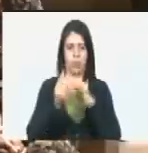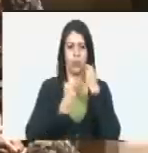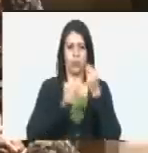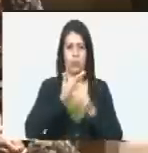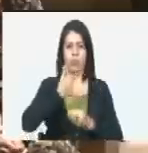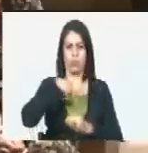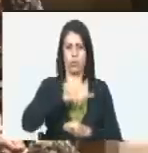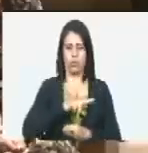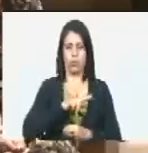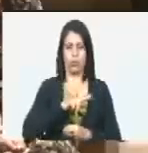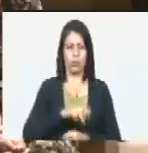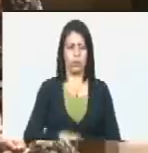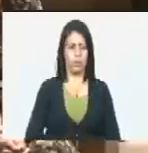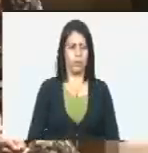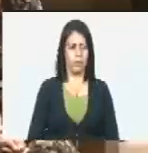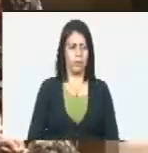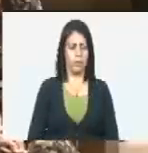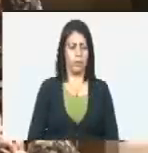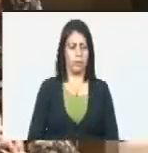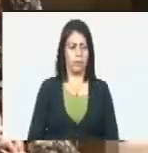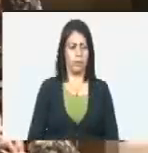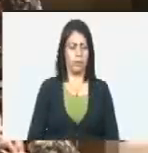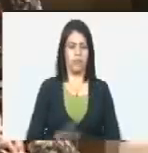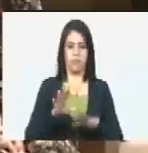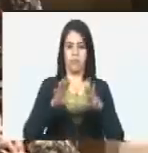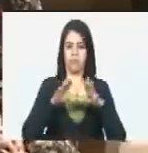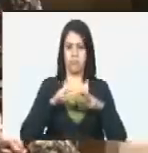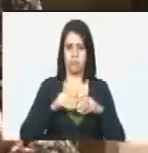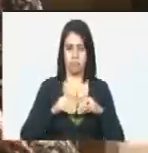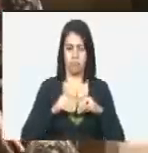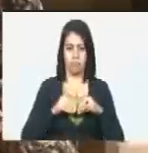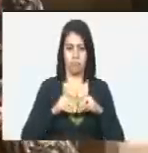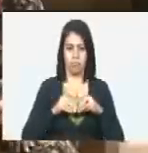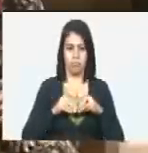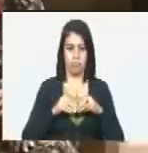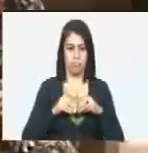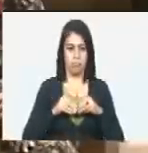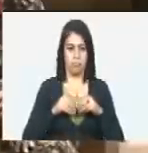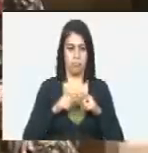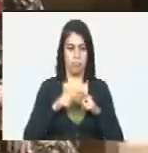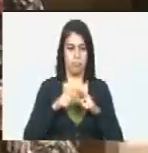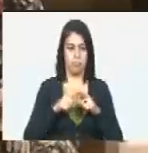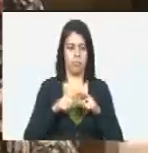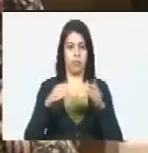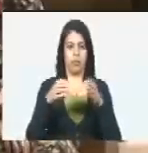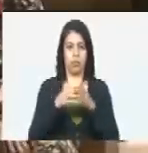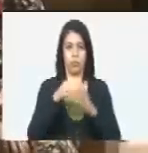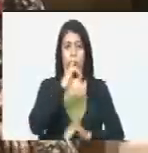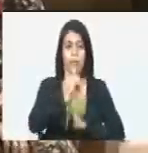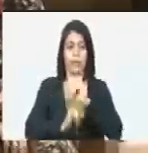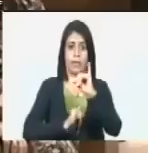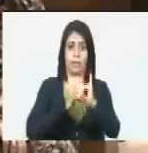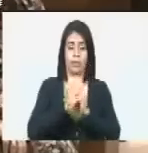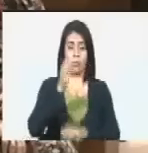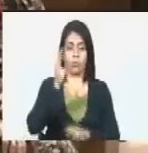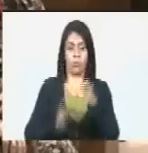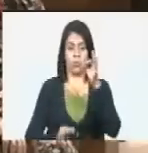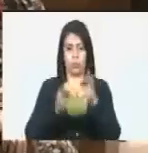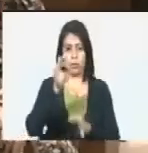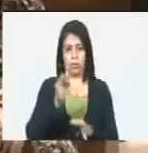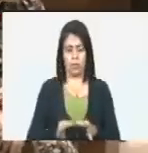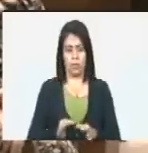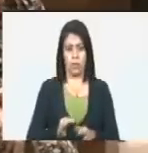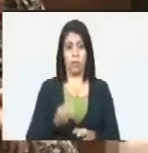vamos a aceptar la jurisdicción de la Corte Internacional de Justicia? Si hemos